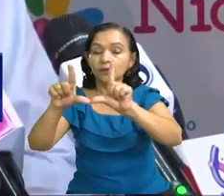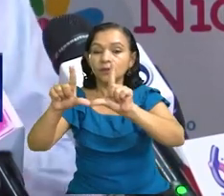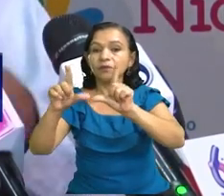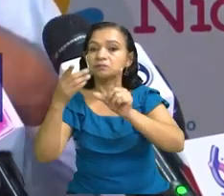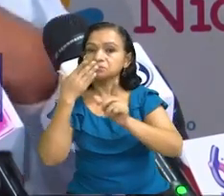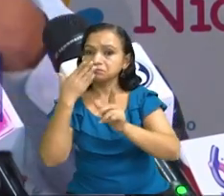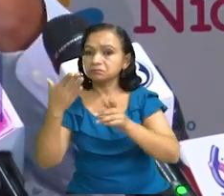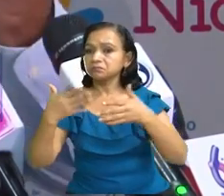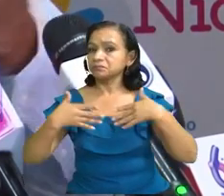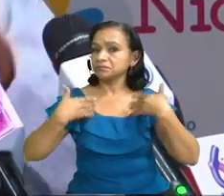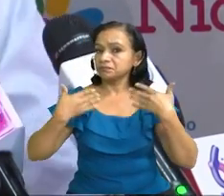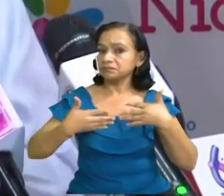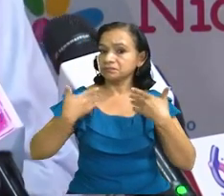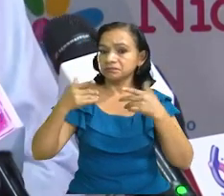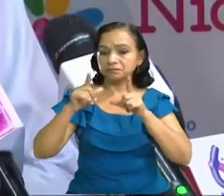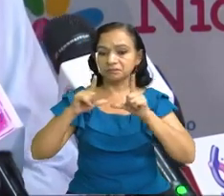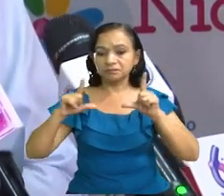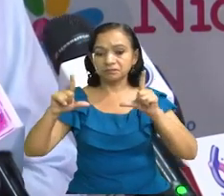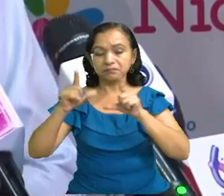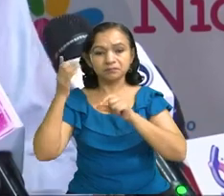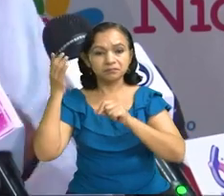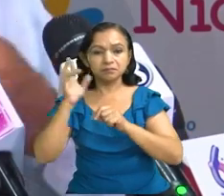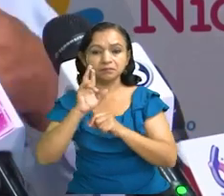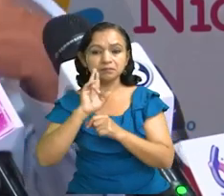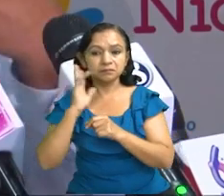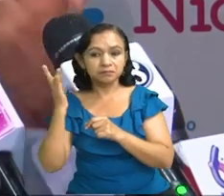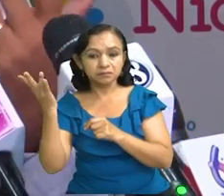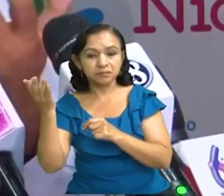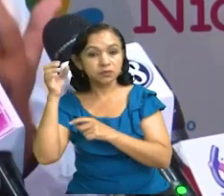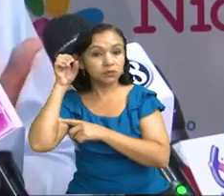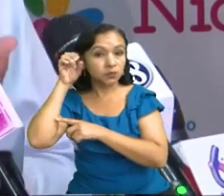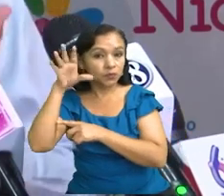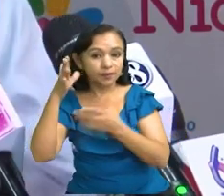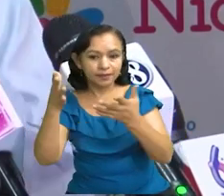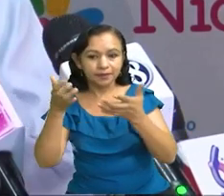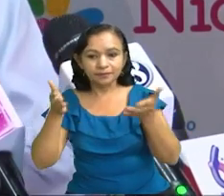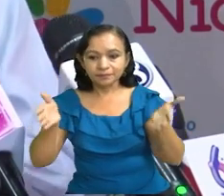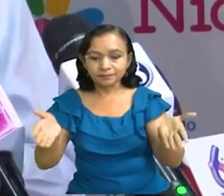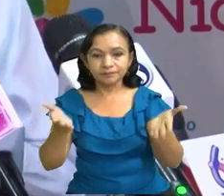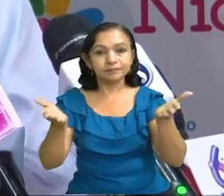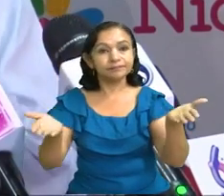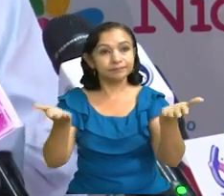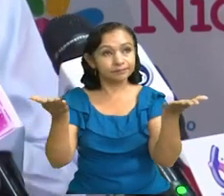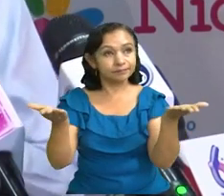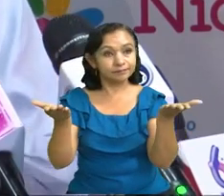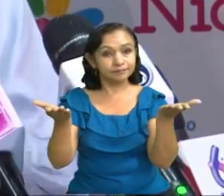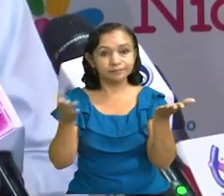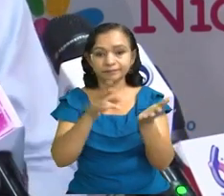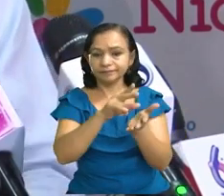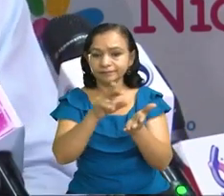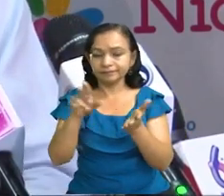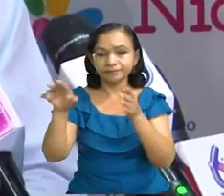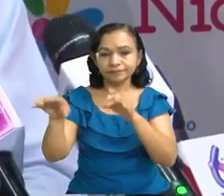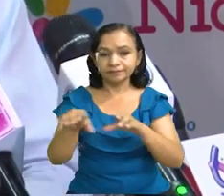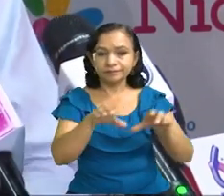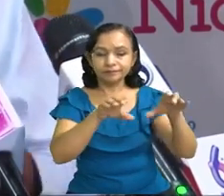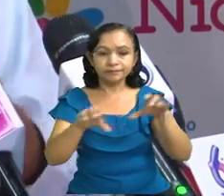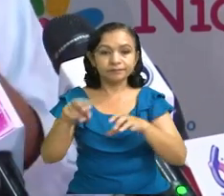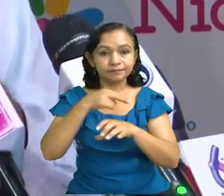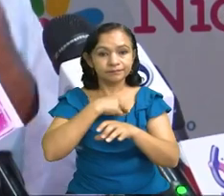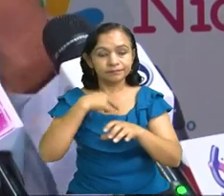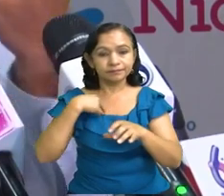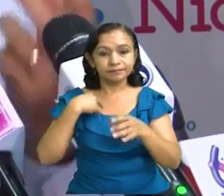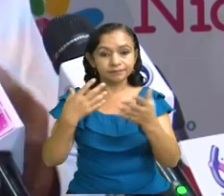agradable. Tenemos áreas de servicio turístico que nosotros queremos promover desde el mismo evento que estamos realizando.